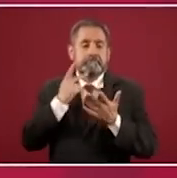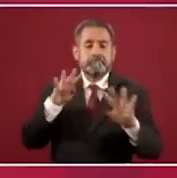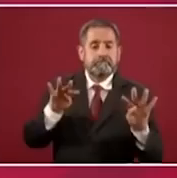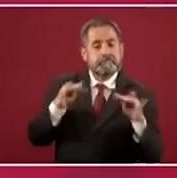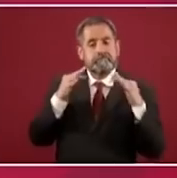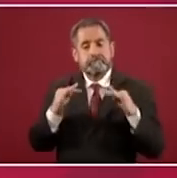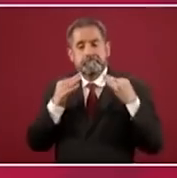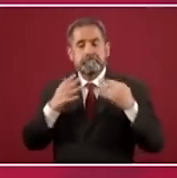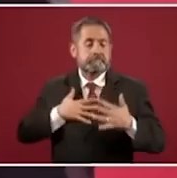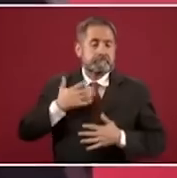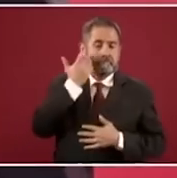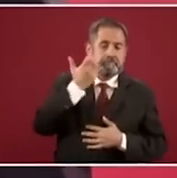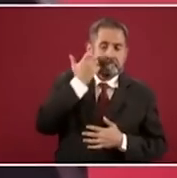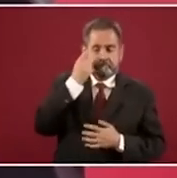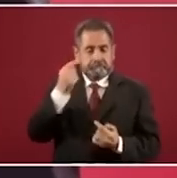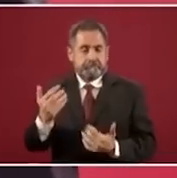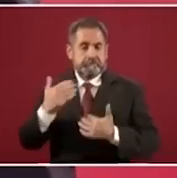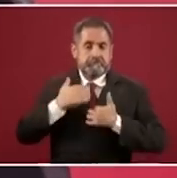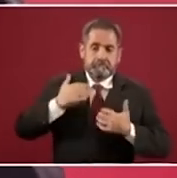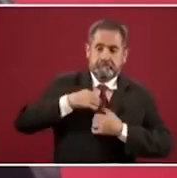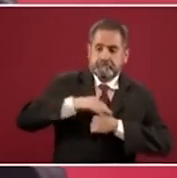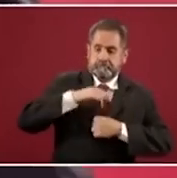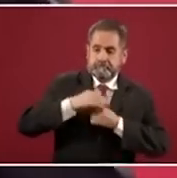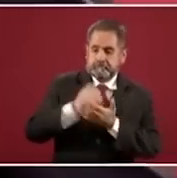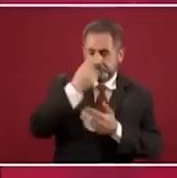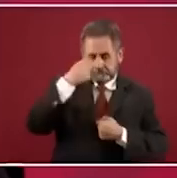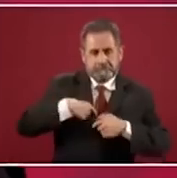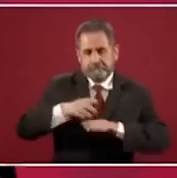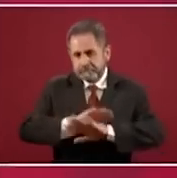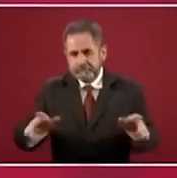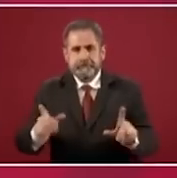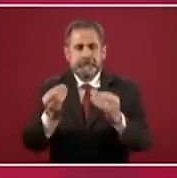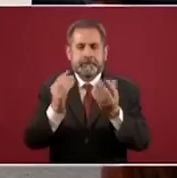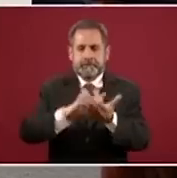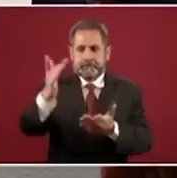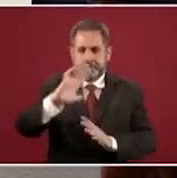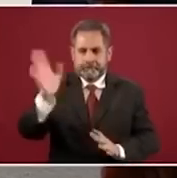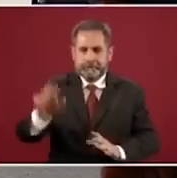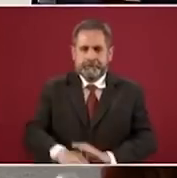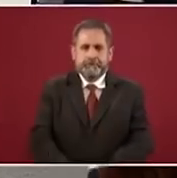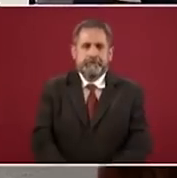están queriendo llevar agua a su molino. Bueno, muchas gracias.